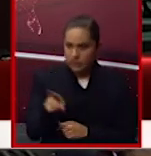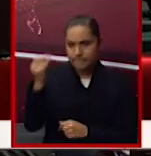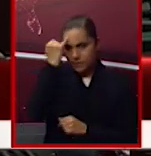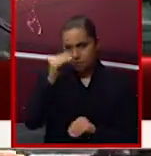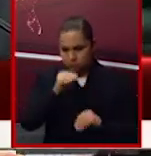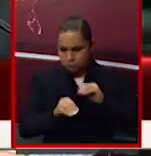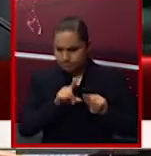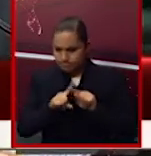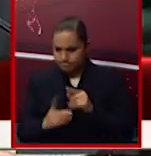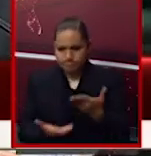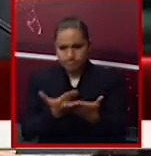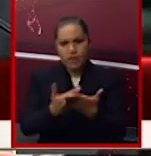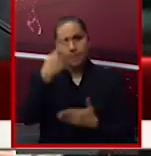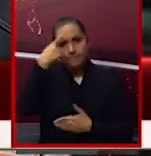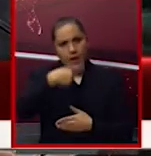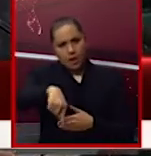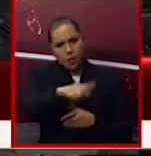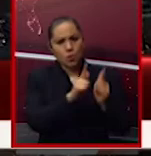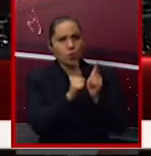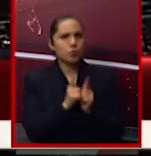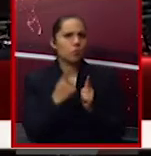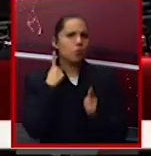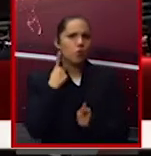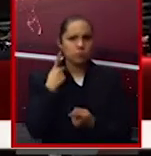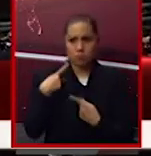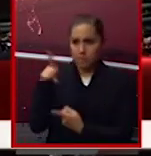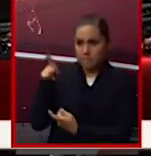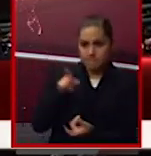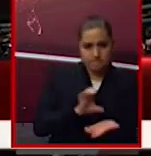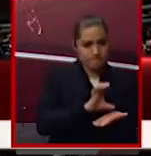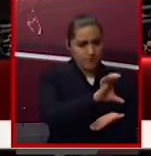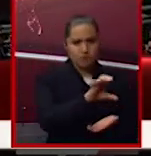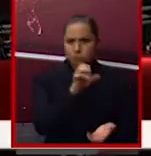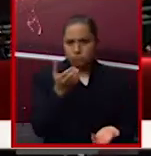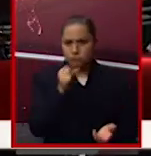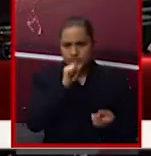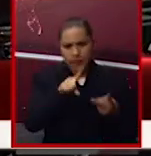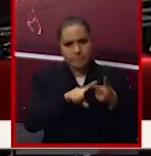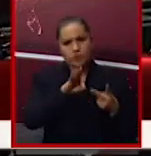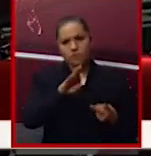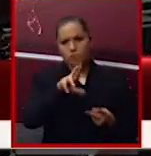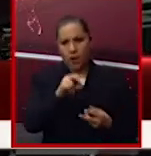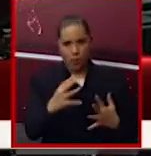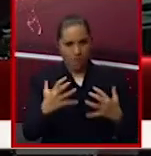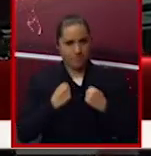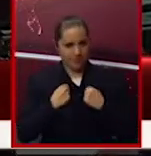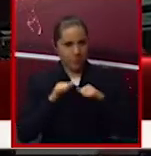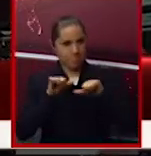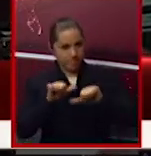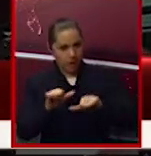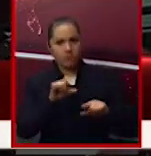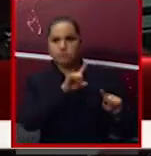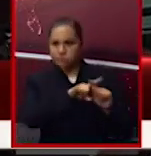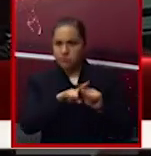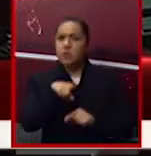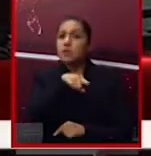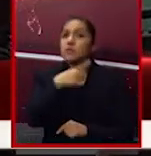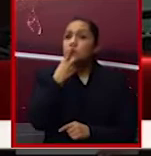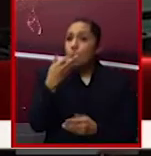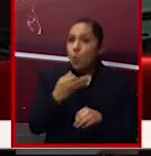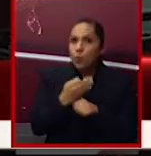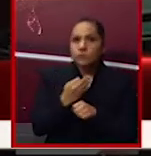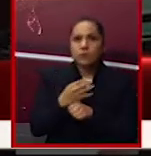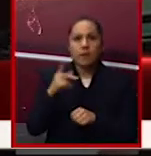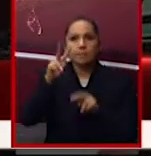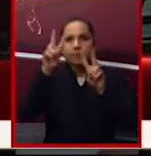eliminar el gasto público para los partidos políticos, así como el fuero de los legisladores. Solicitó olvidarse de temas políticos y pensar